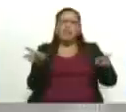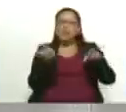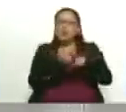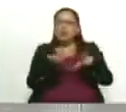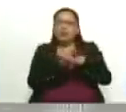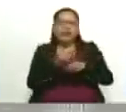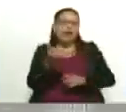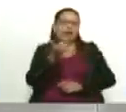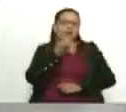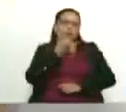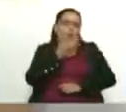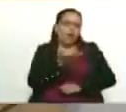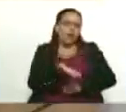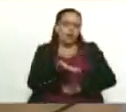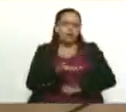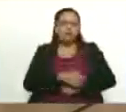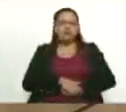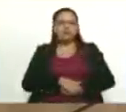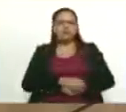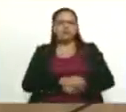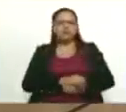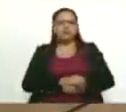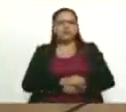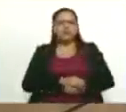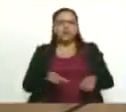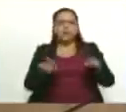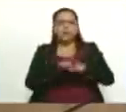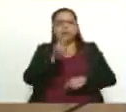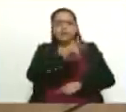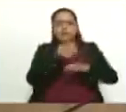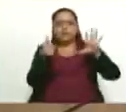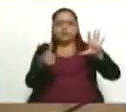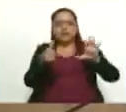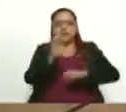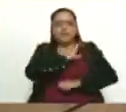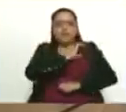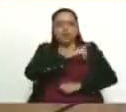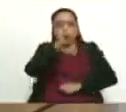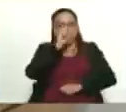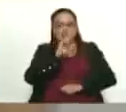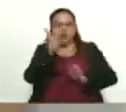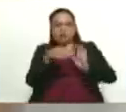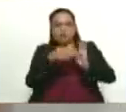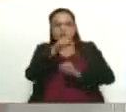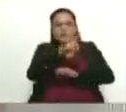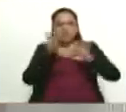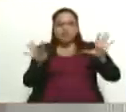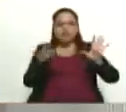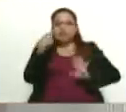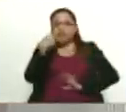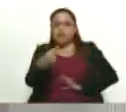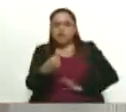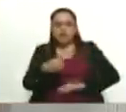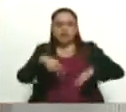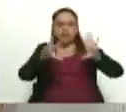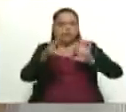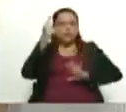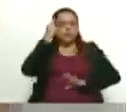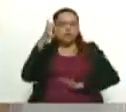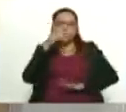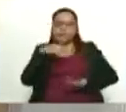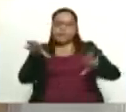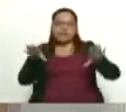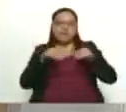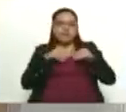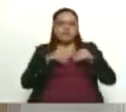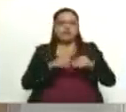de pelados que el 26 de enero del año 2019, cuando dijeron que si en 8 días no